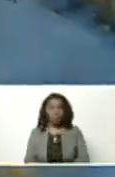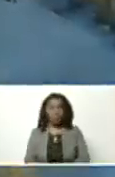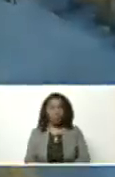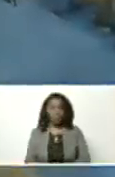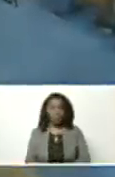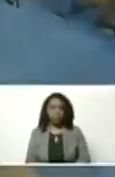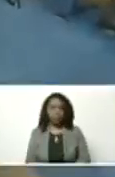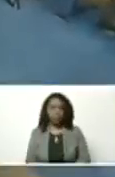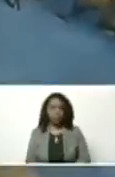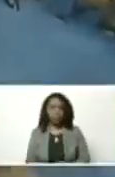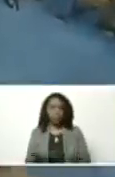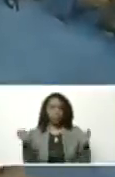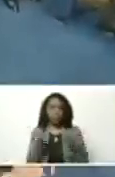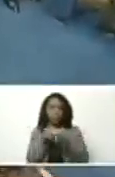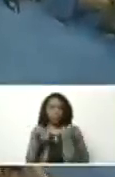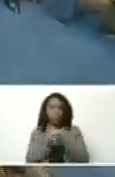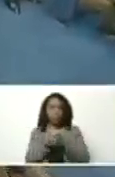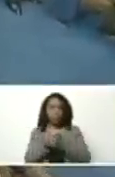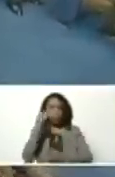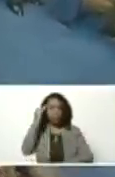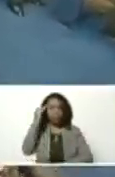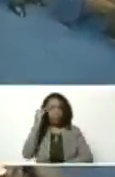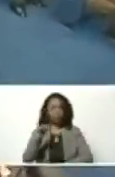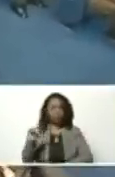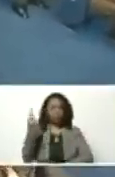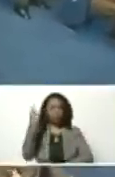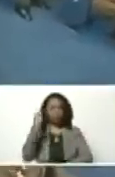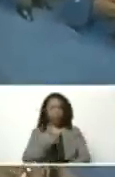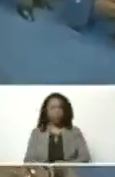la jerarquía de sargento primero.